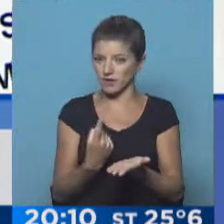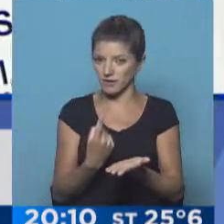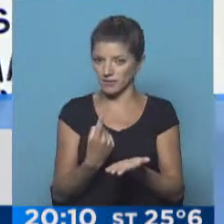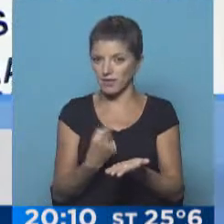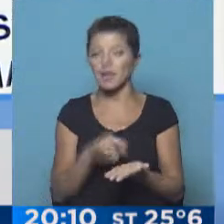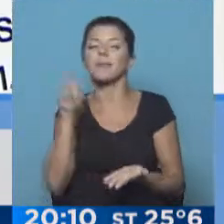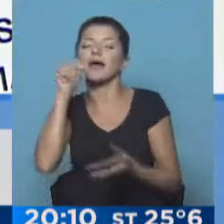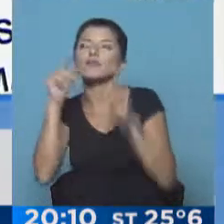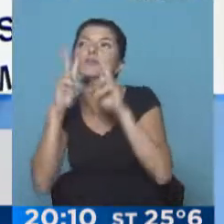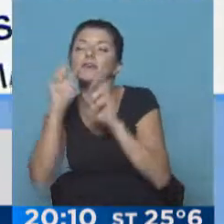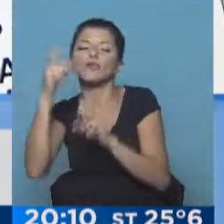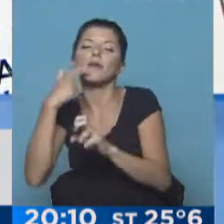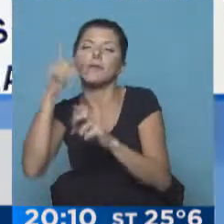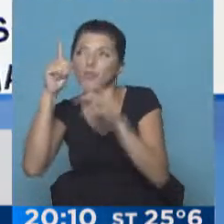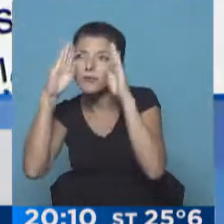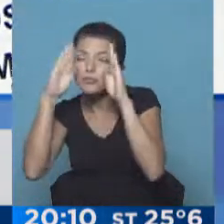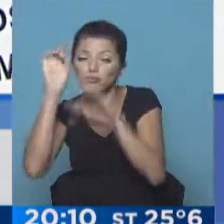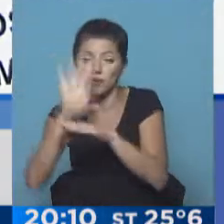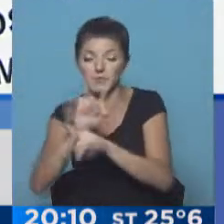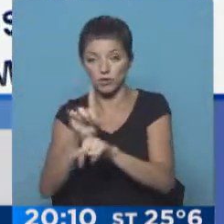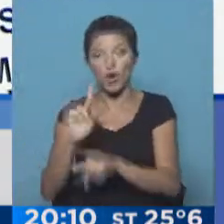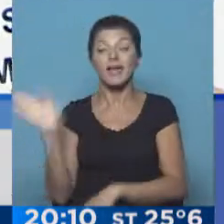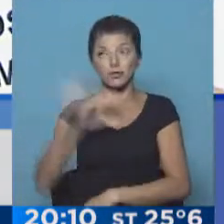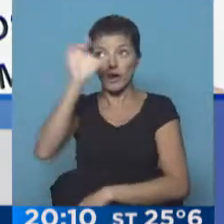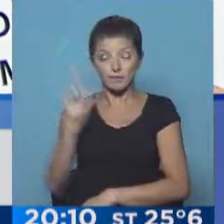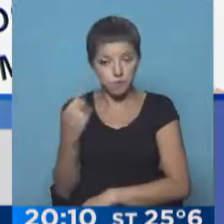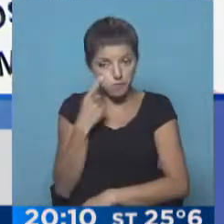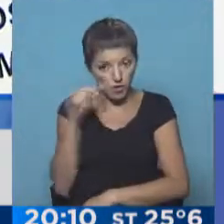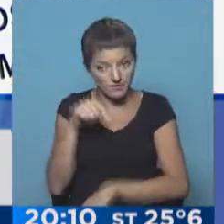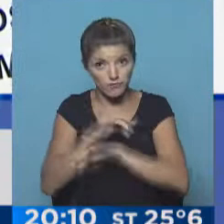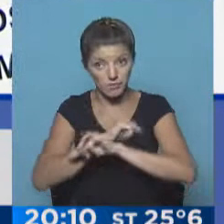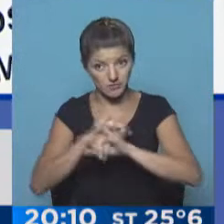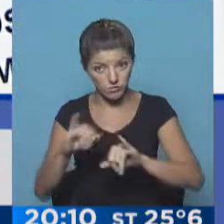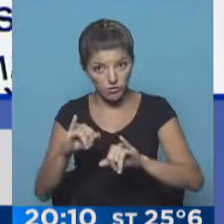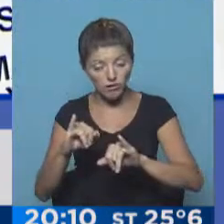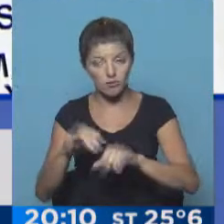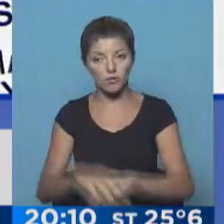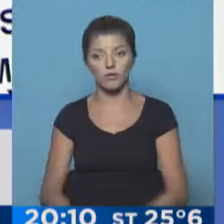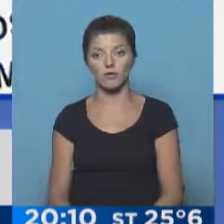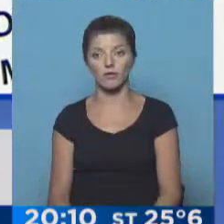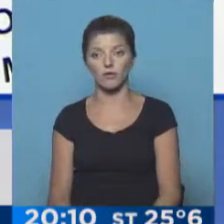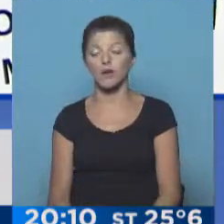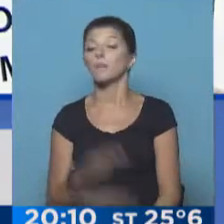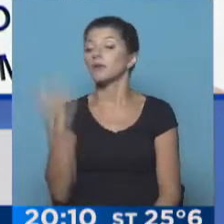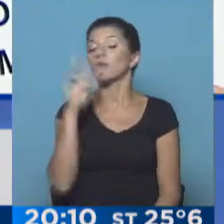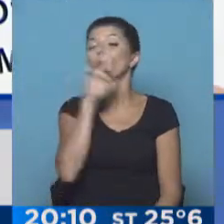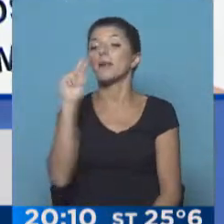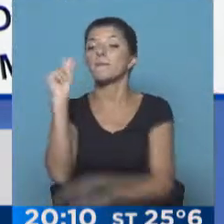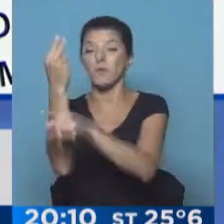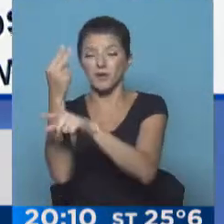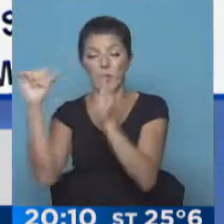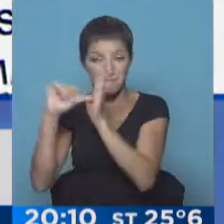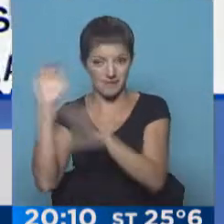en Mendoza, sino que se tome conciencia a nivel nacional y a nivel regional, porque la verdad que las chicas las asesinaron en Ecuador,